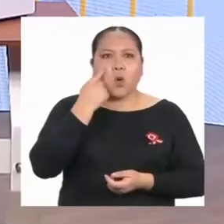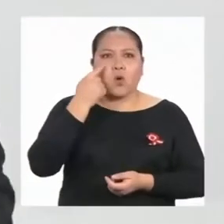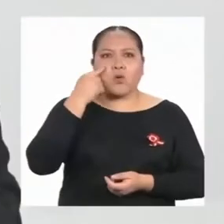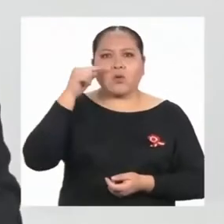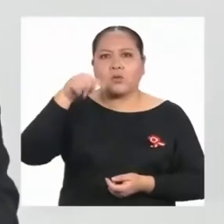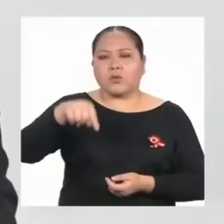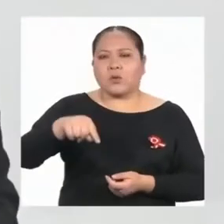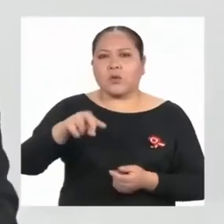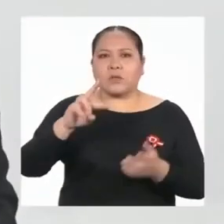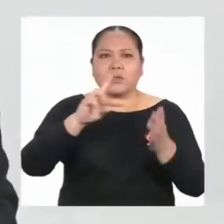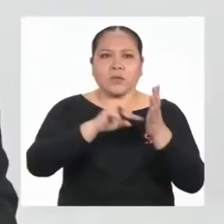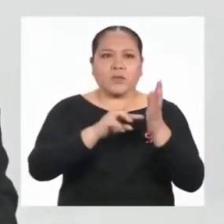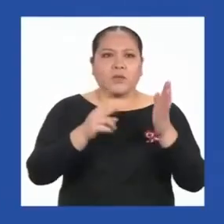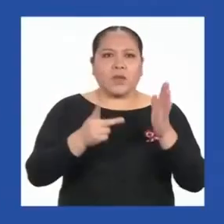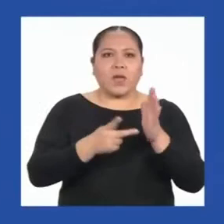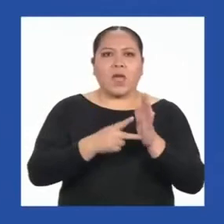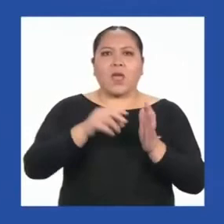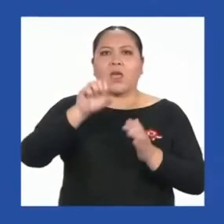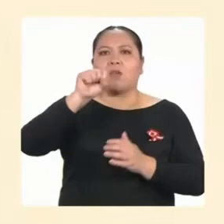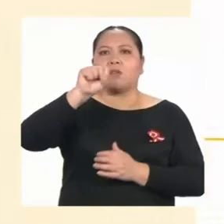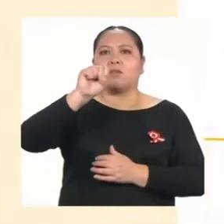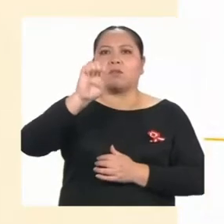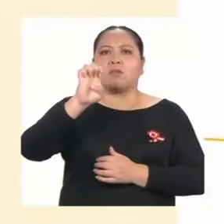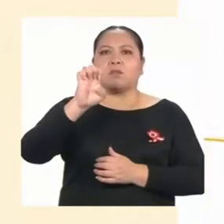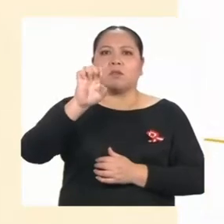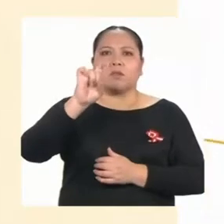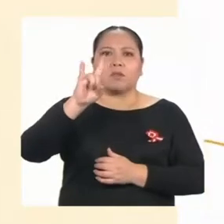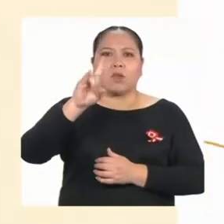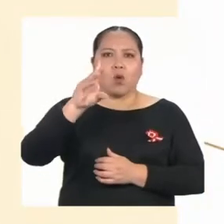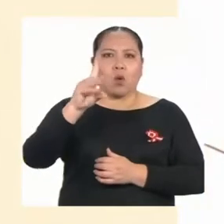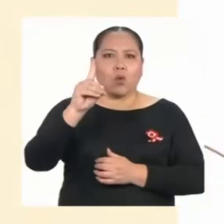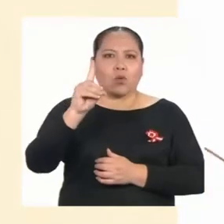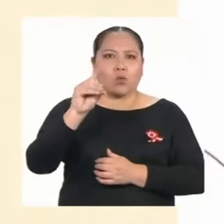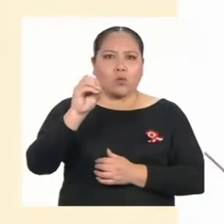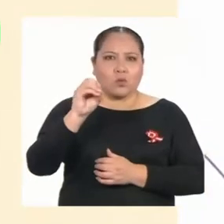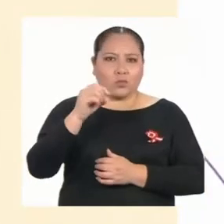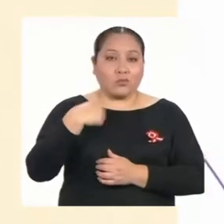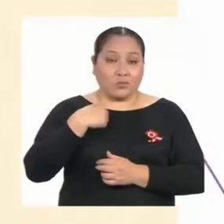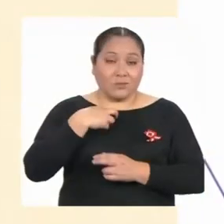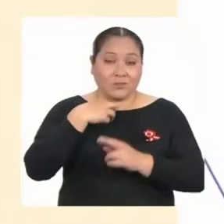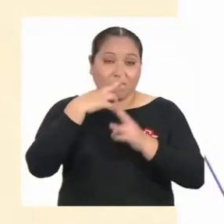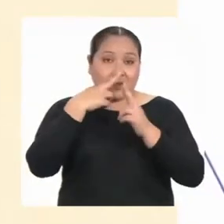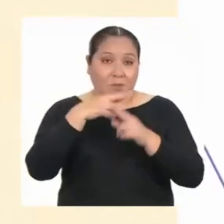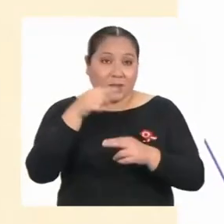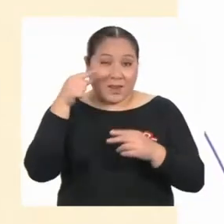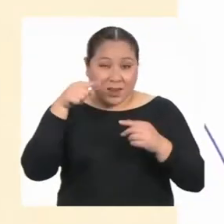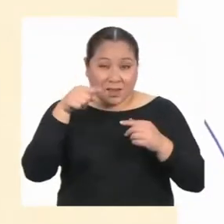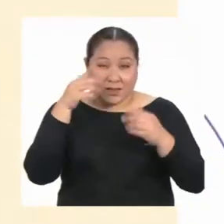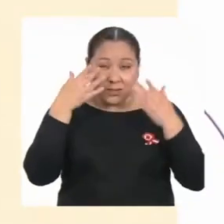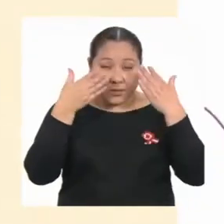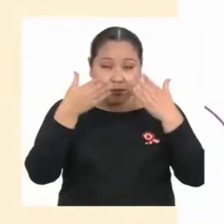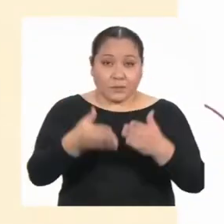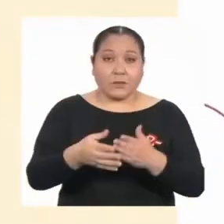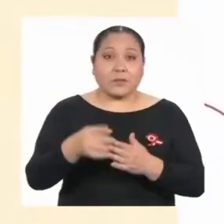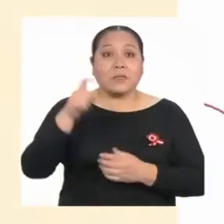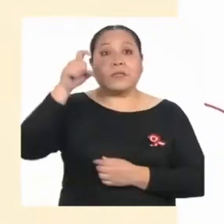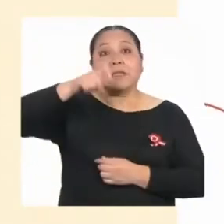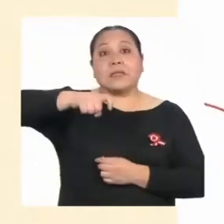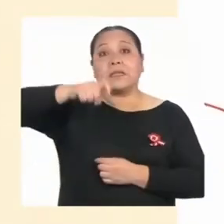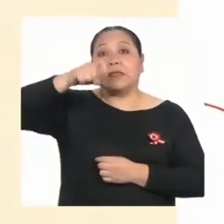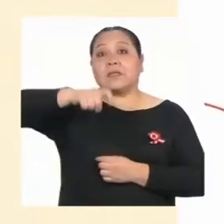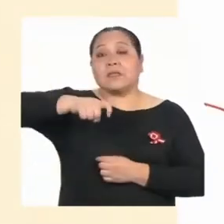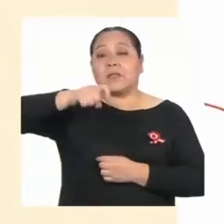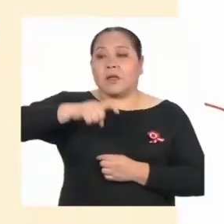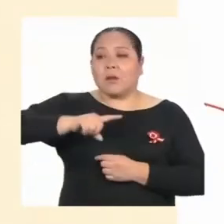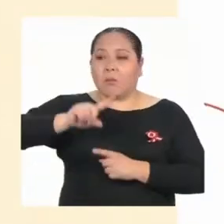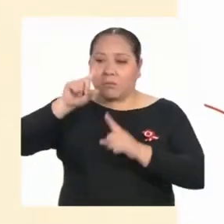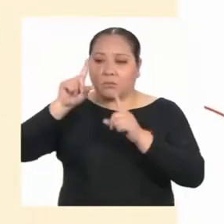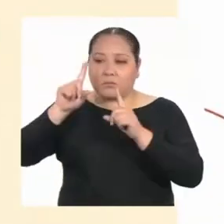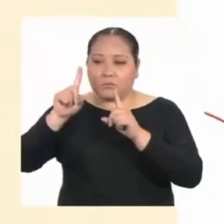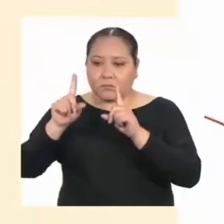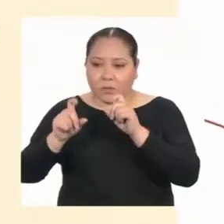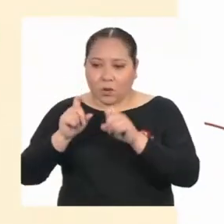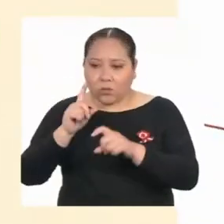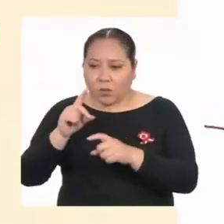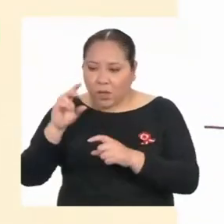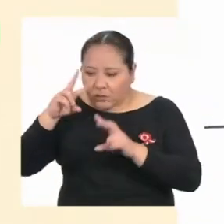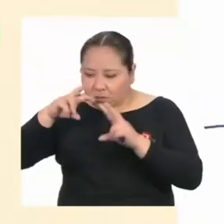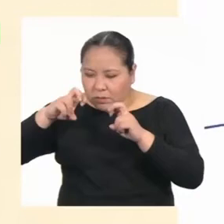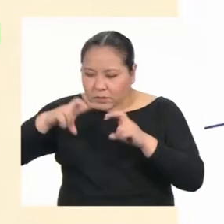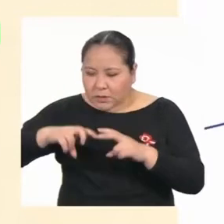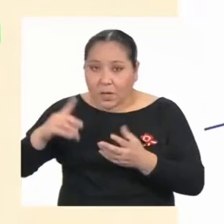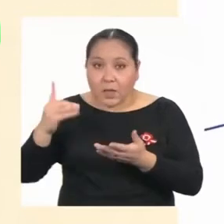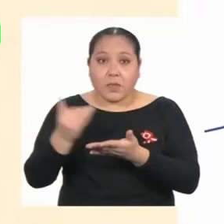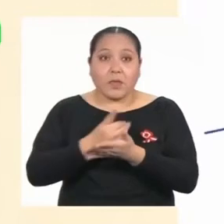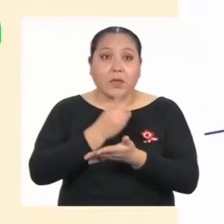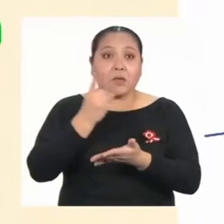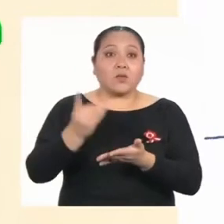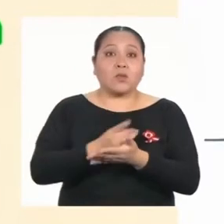pseudo. Y yo te respondo. En este caso particular, si vamos a necesitar consultar el diccionario